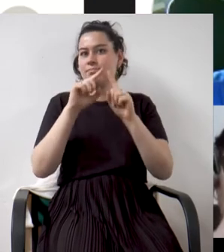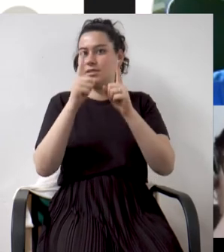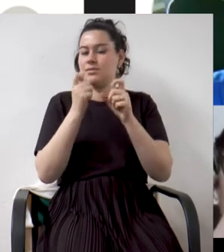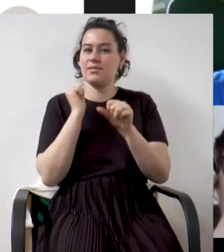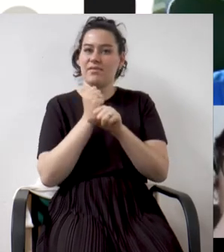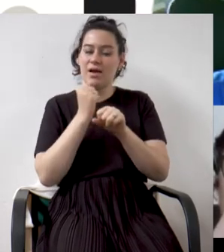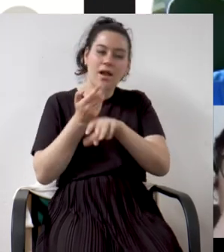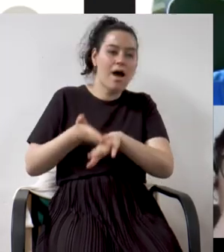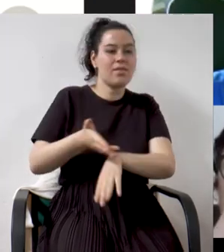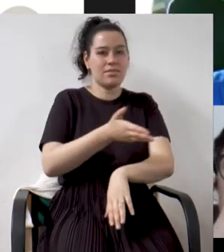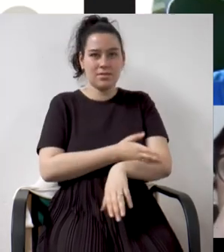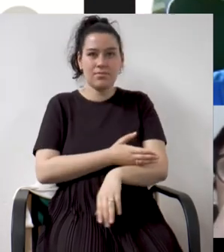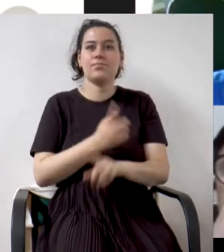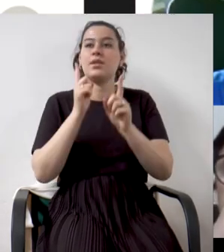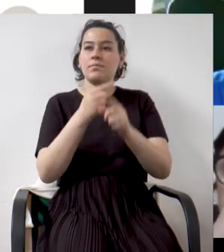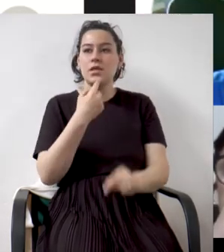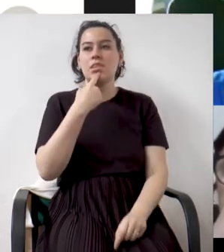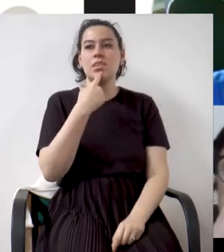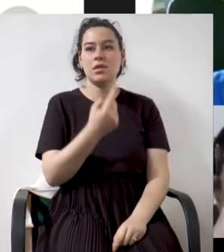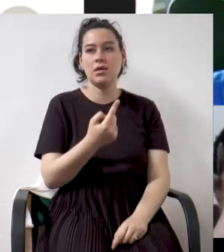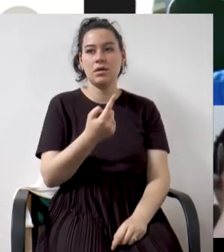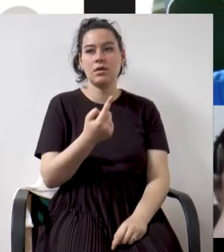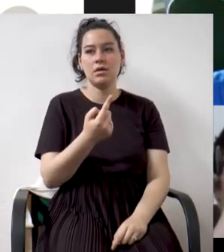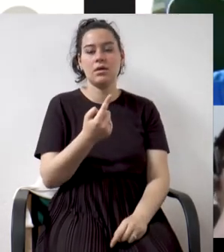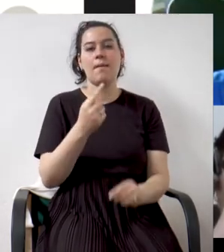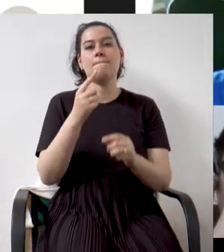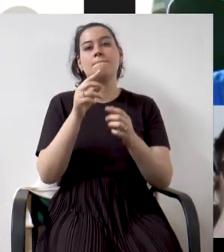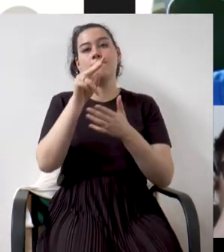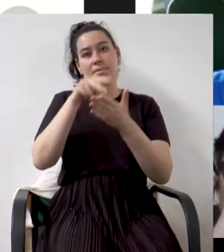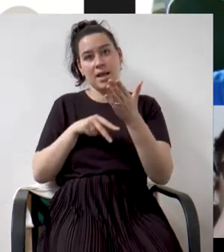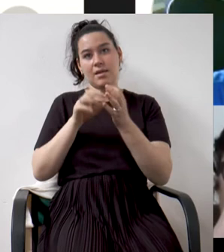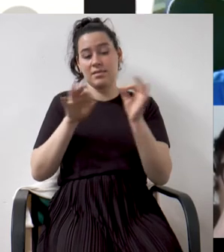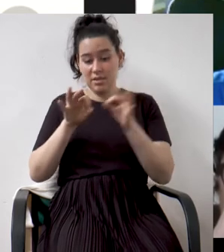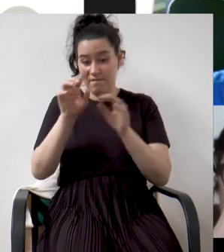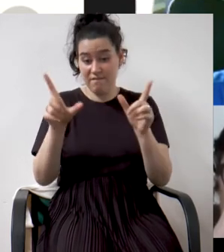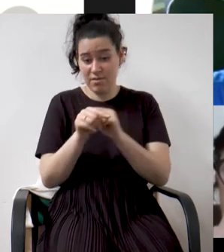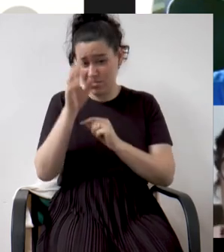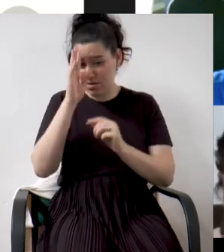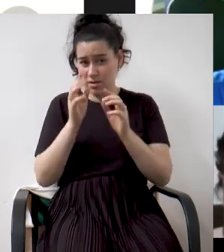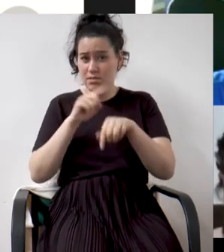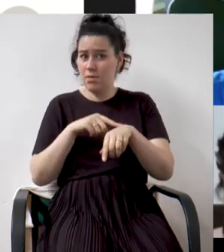trabajar. Y cuando mencioné lo del plan estratégico, y cierro con esto, no sé si me estoy pasando la hora,